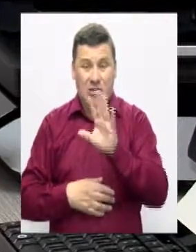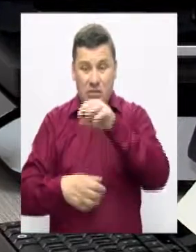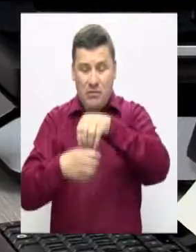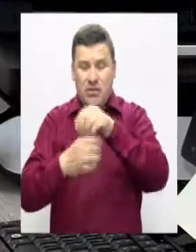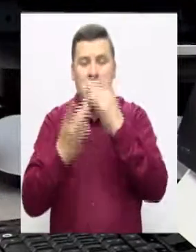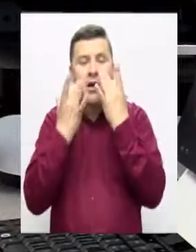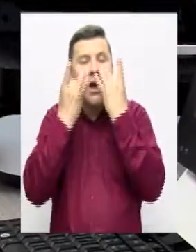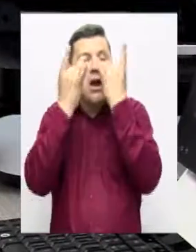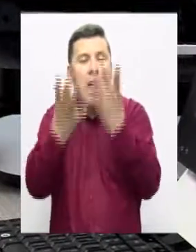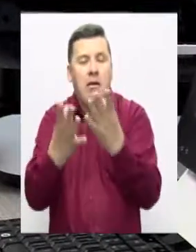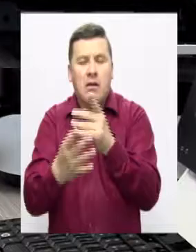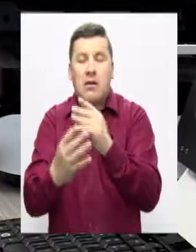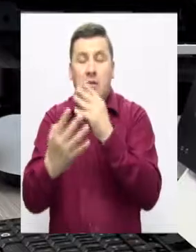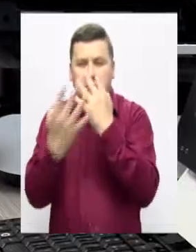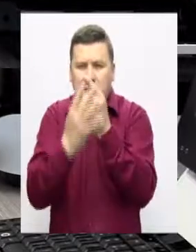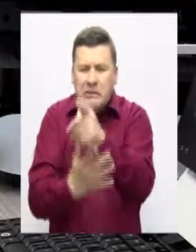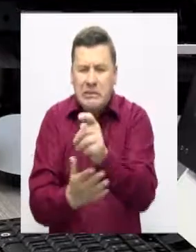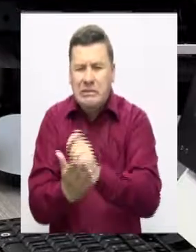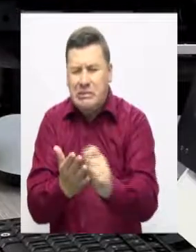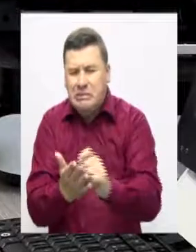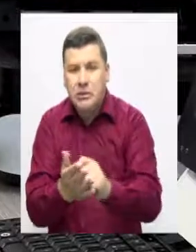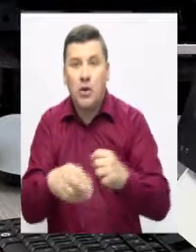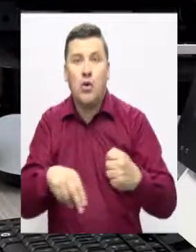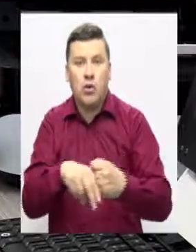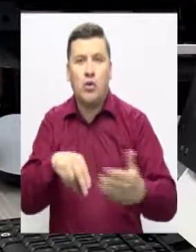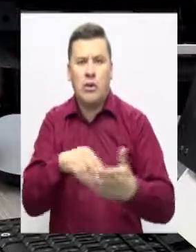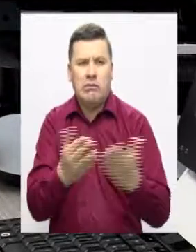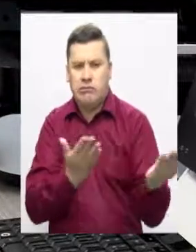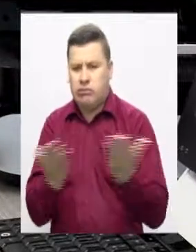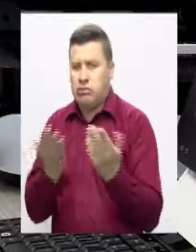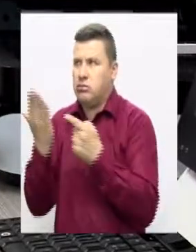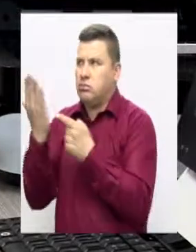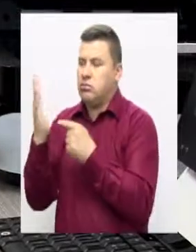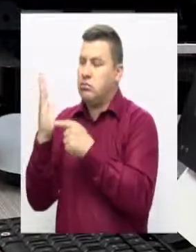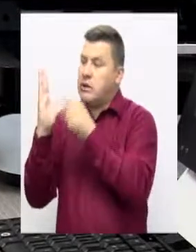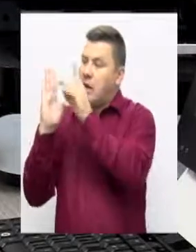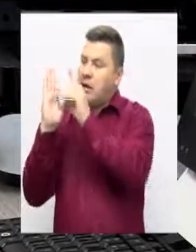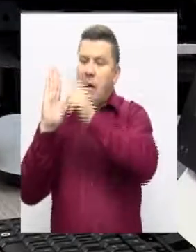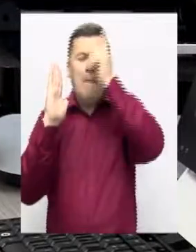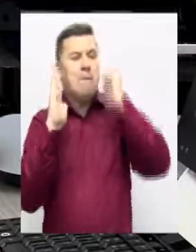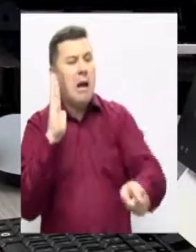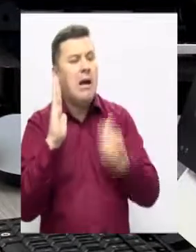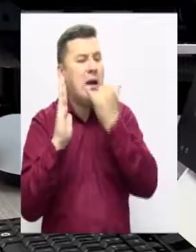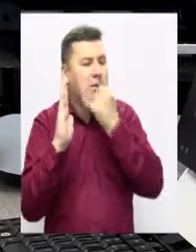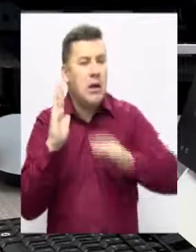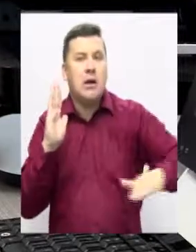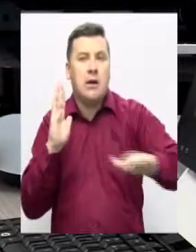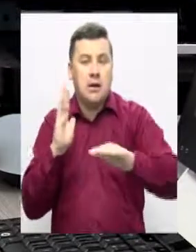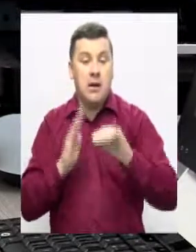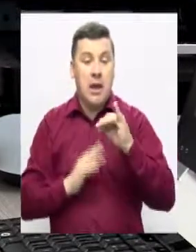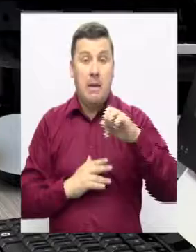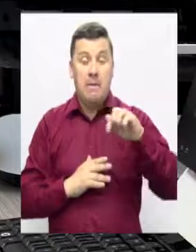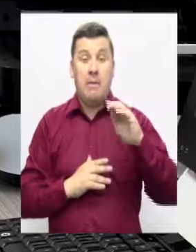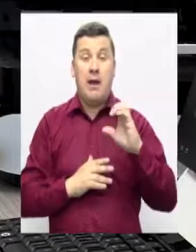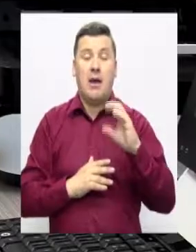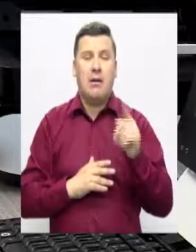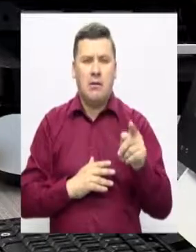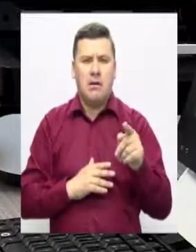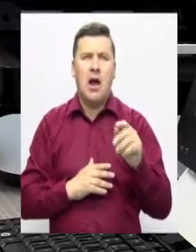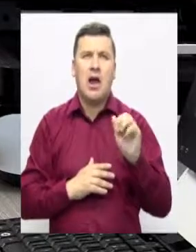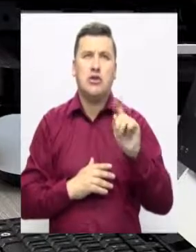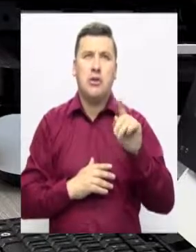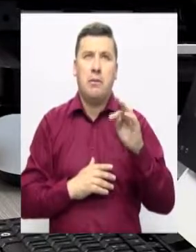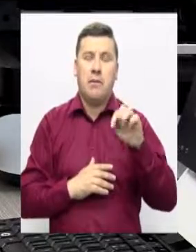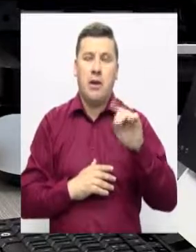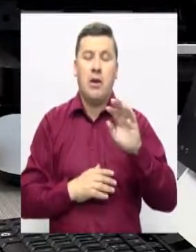estaban críticos. Y en esa tutela impartió órdenes concretas, no solo al IMPEC, a la USPEC,